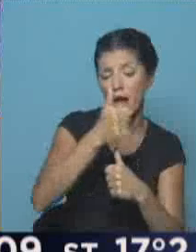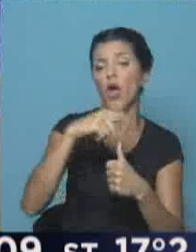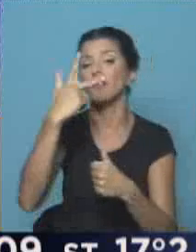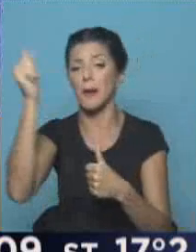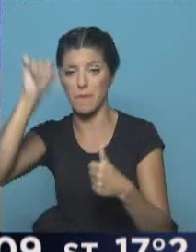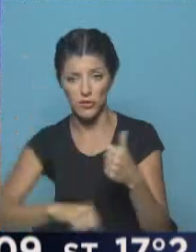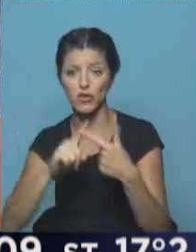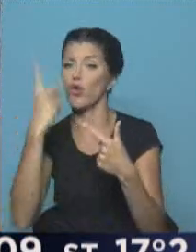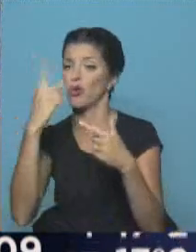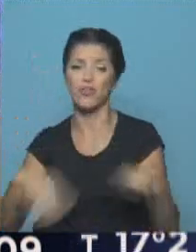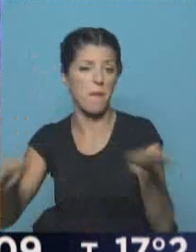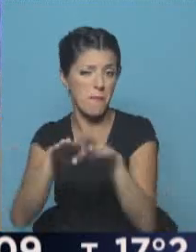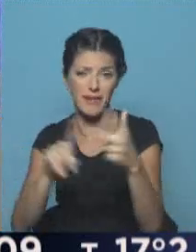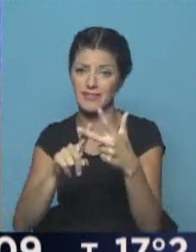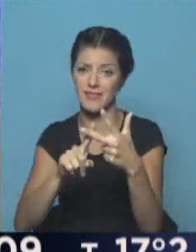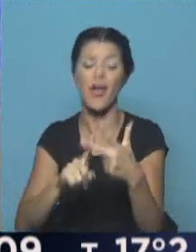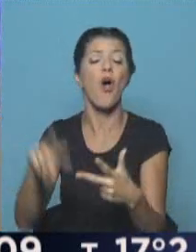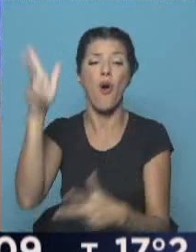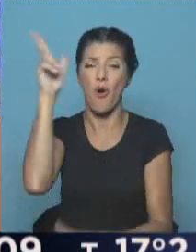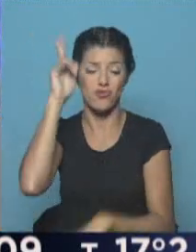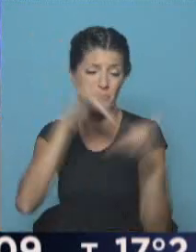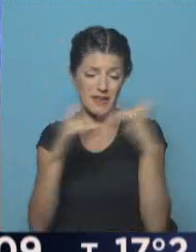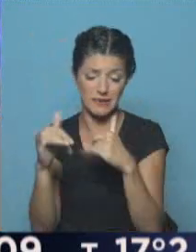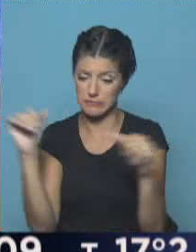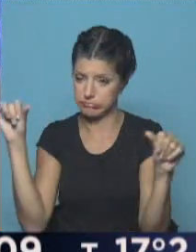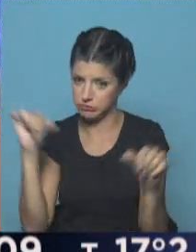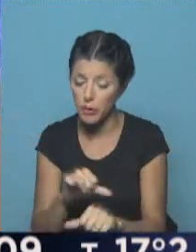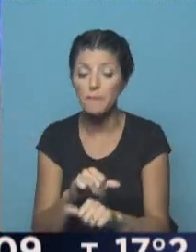Un ciclo de 8 encuentros verdaderamente